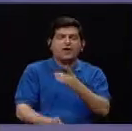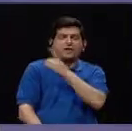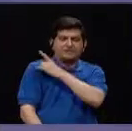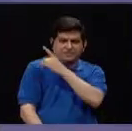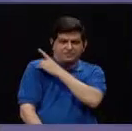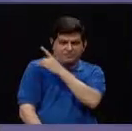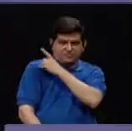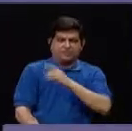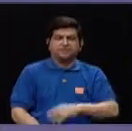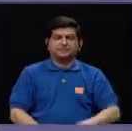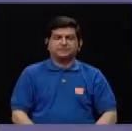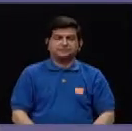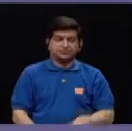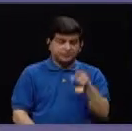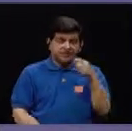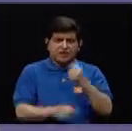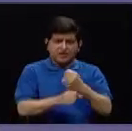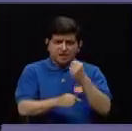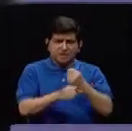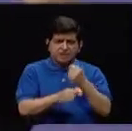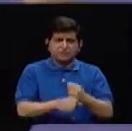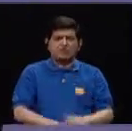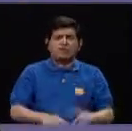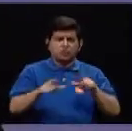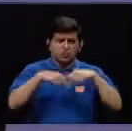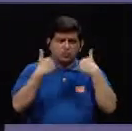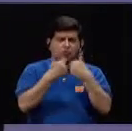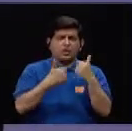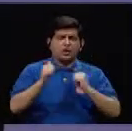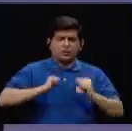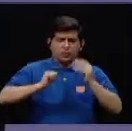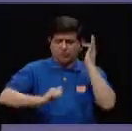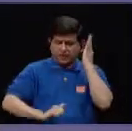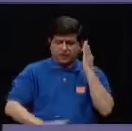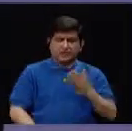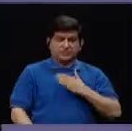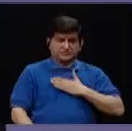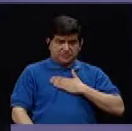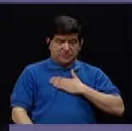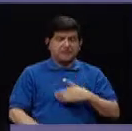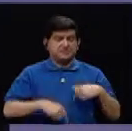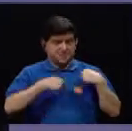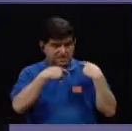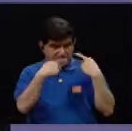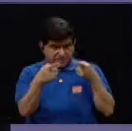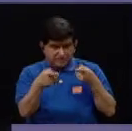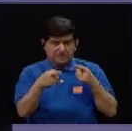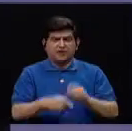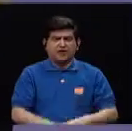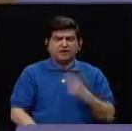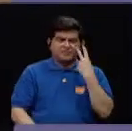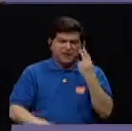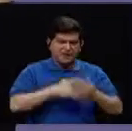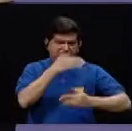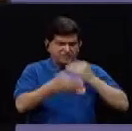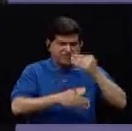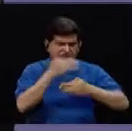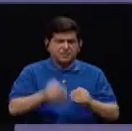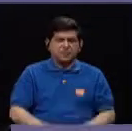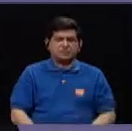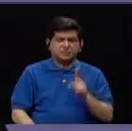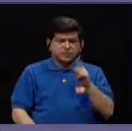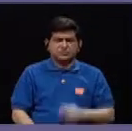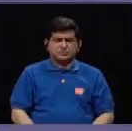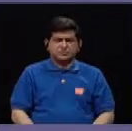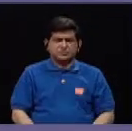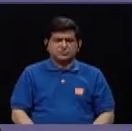directora. Ella trabajó mucho con el grupo de actrices. A mí me llevó a ver el proceso de una